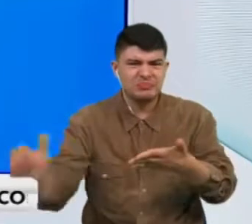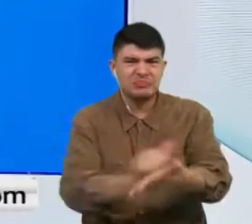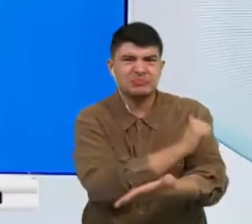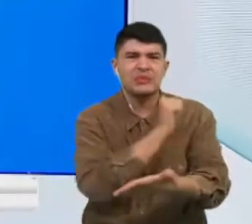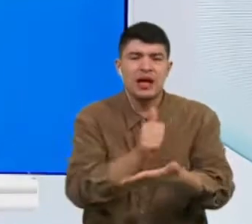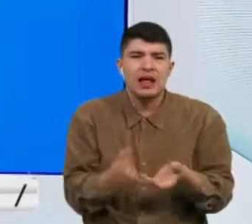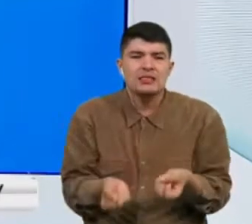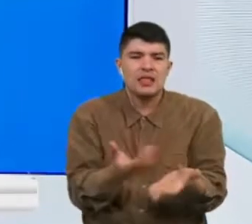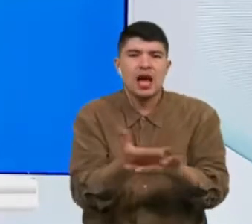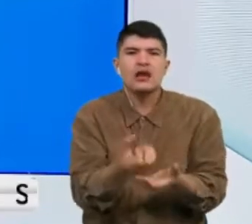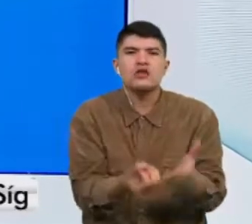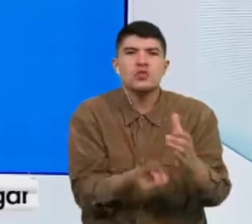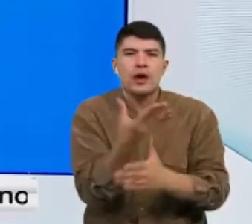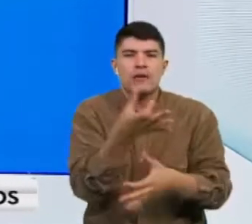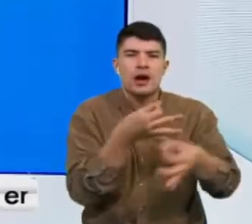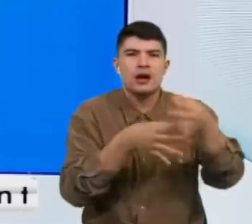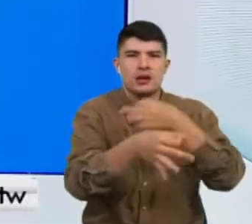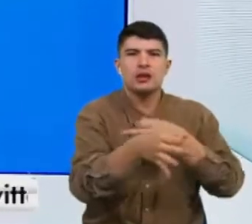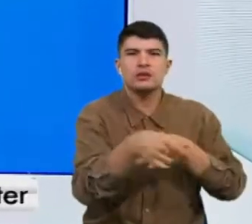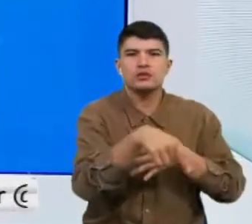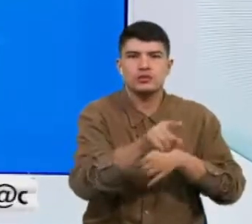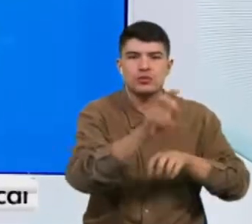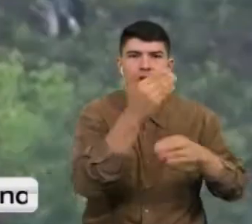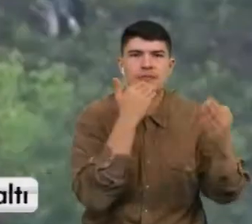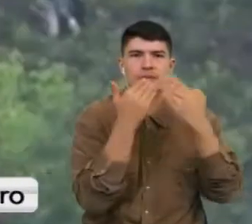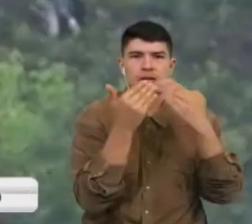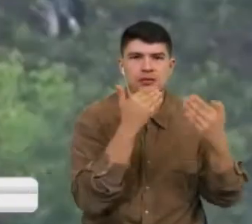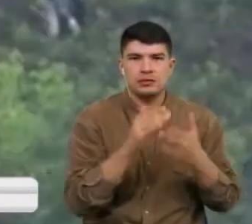esta venta. Esto es Contexto Nacional en Oriente Noticias.